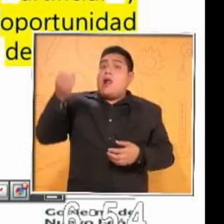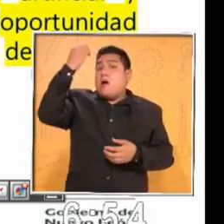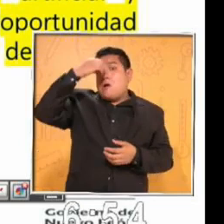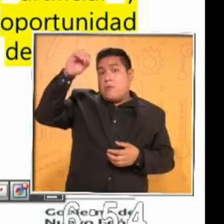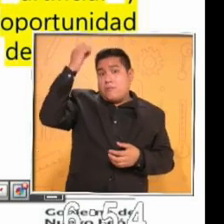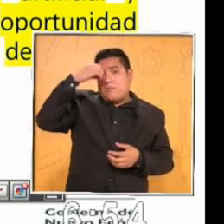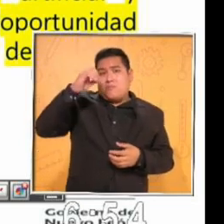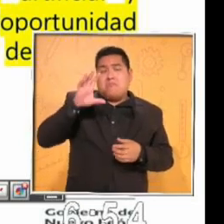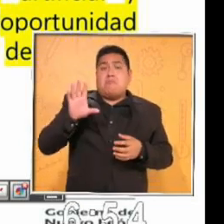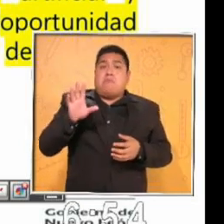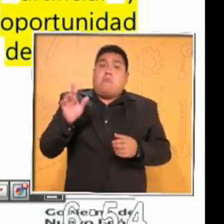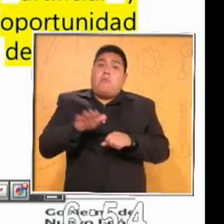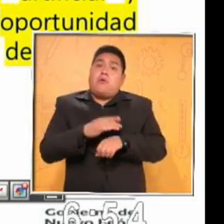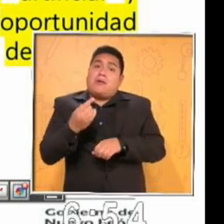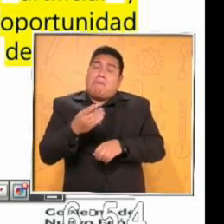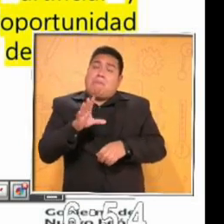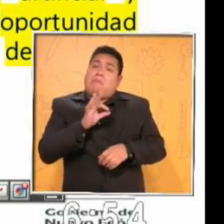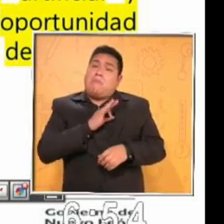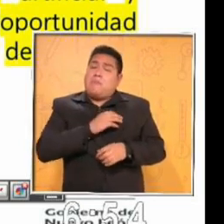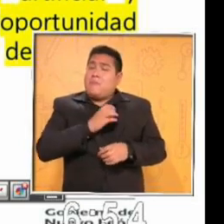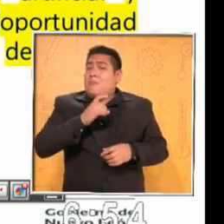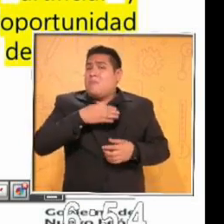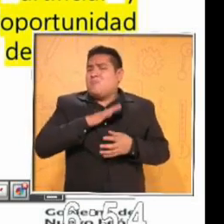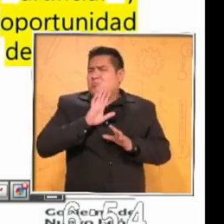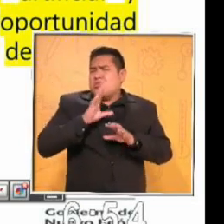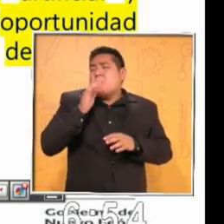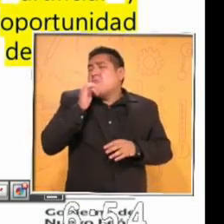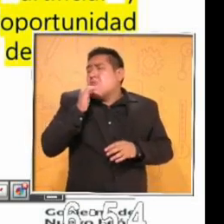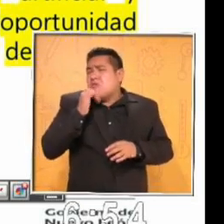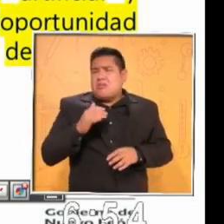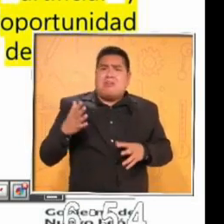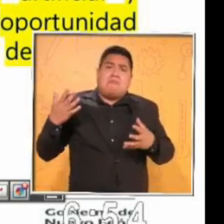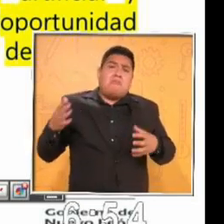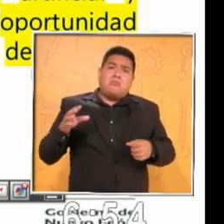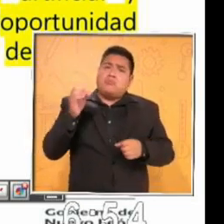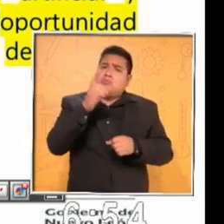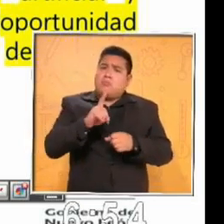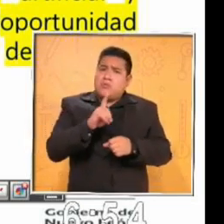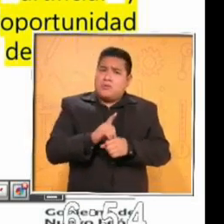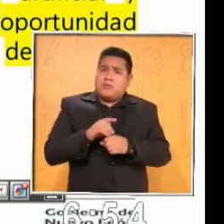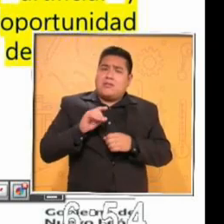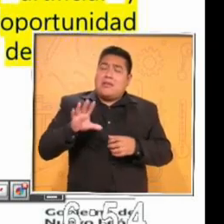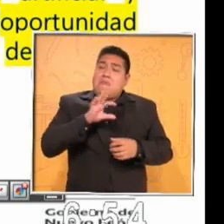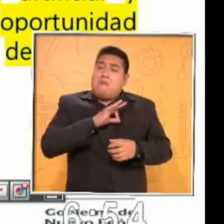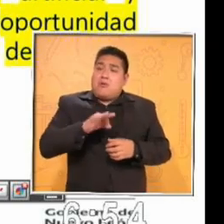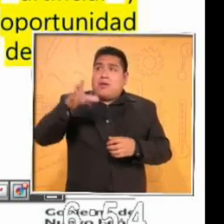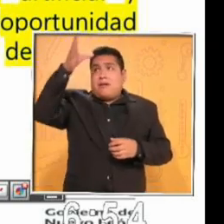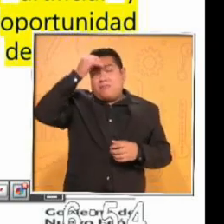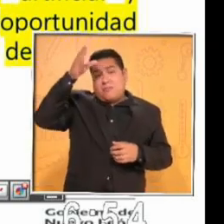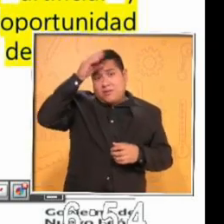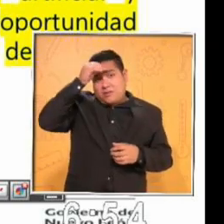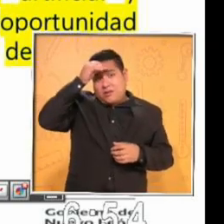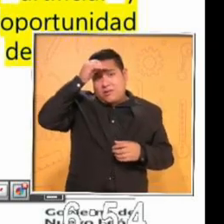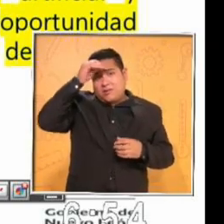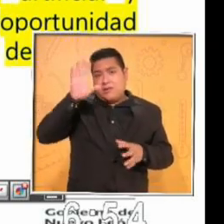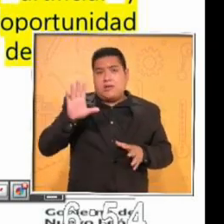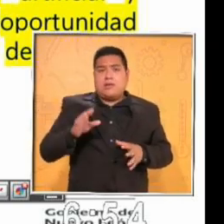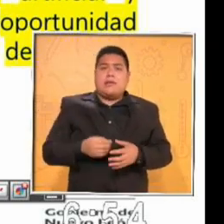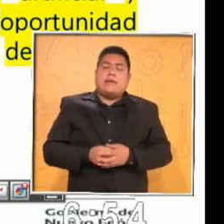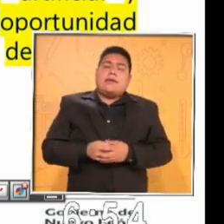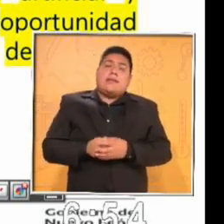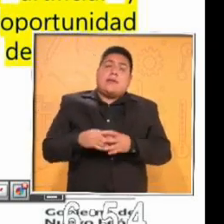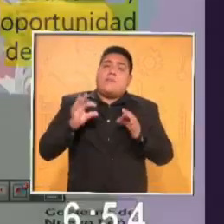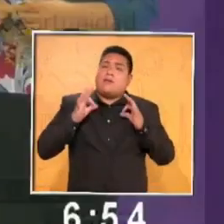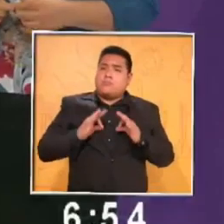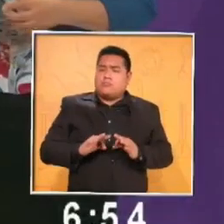perdemos la oportunidad de orientar su uso con fines educativos y además de autocontrol de la propia